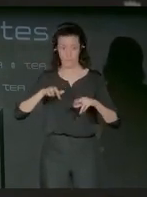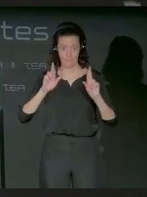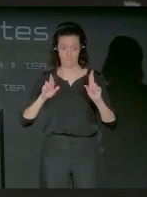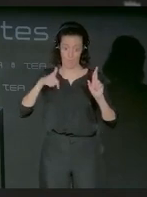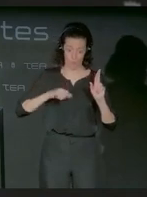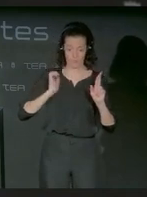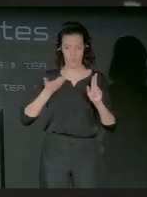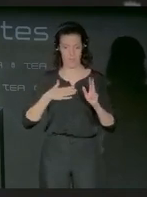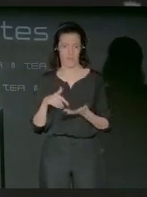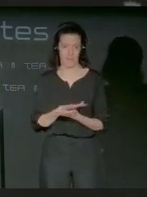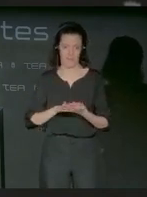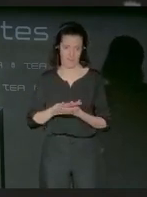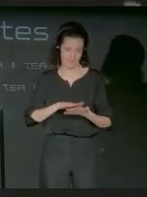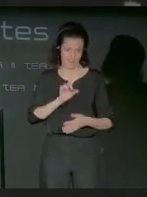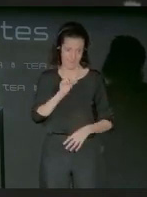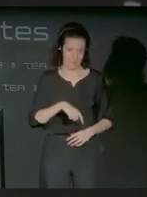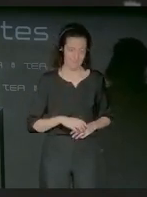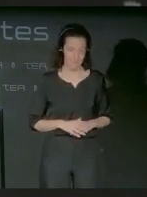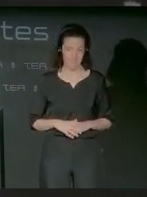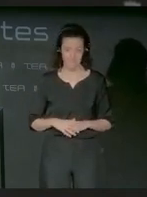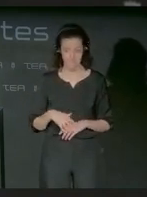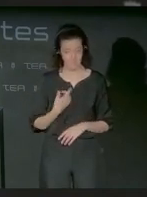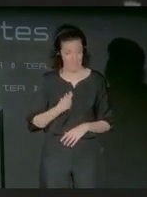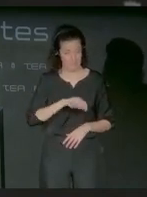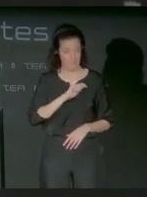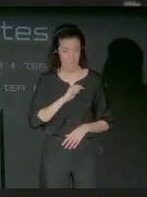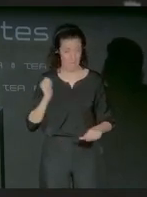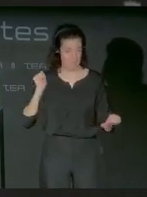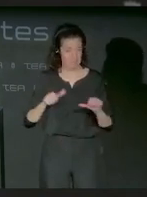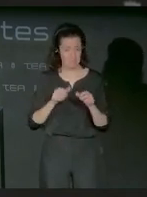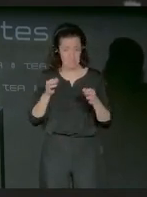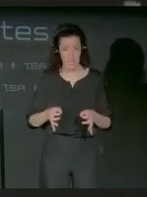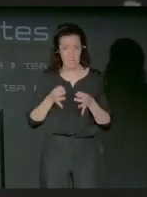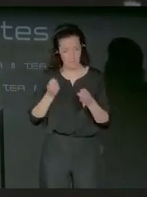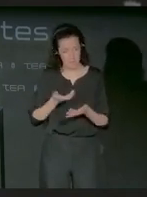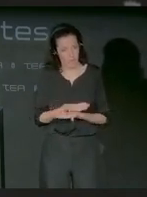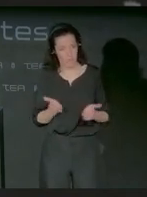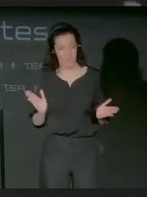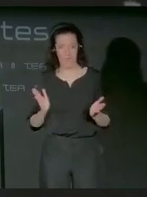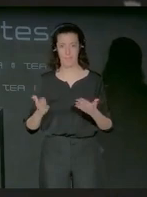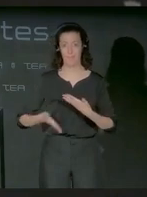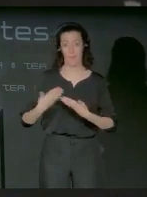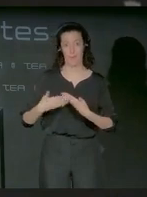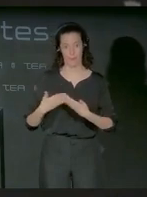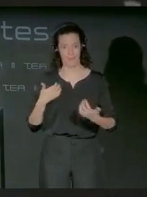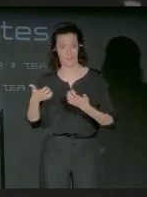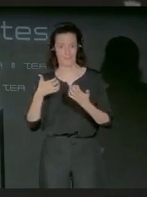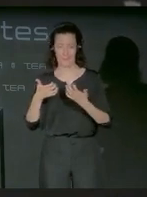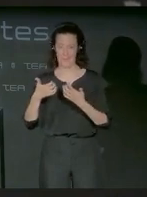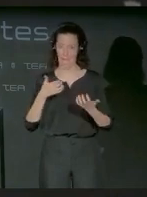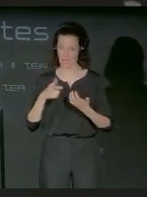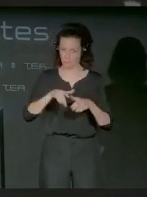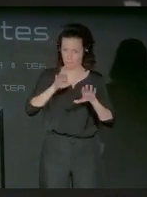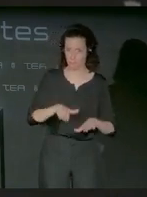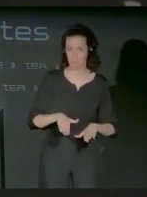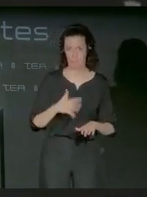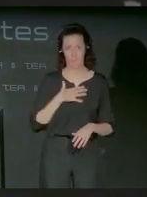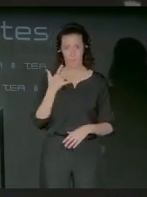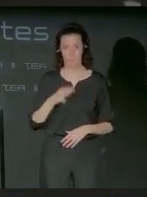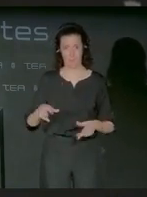días España siempre ha creído en las vanguardias artísticas y su capacidad de movilización y transformación social y